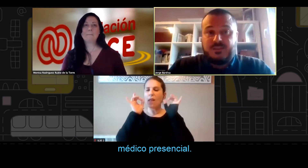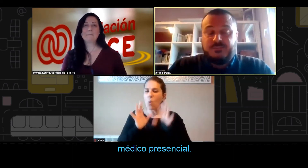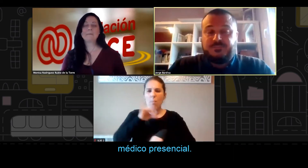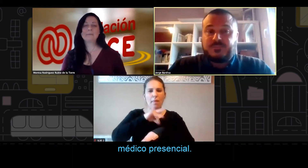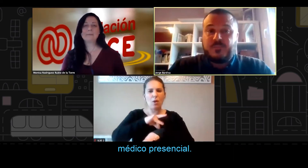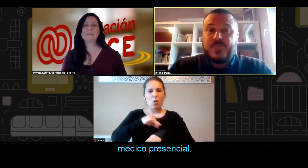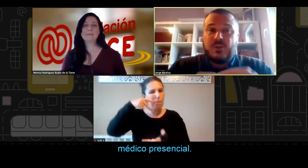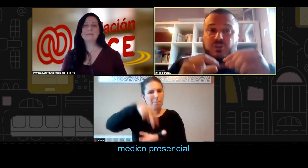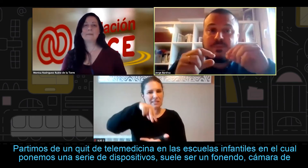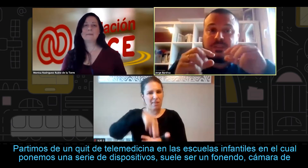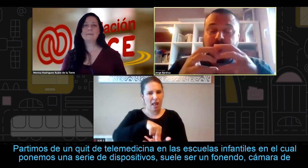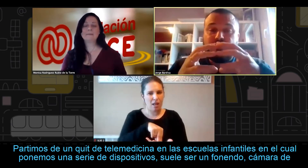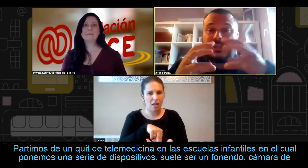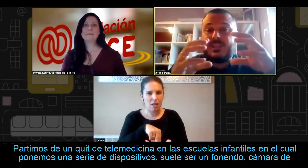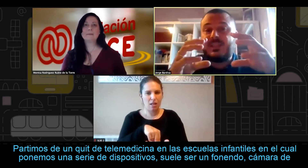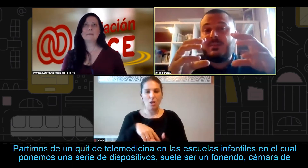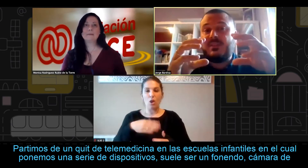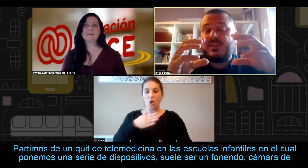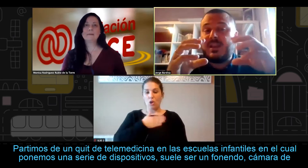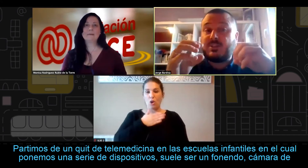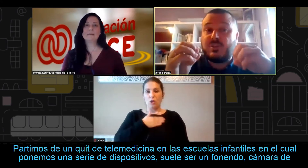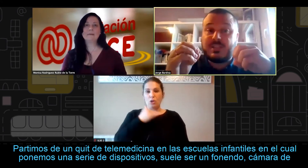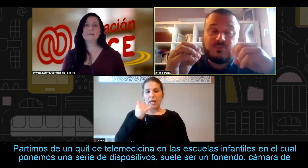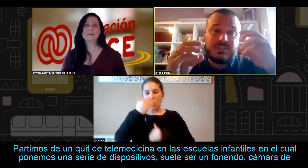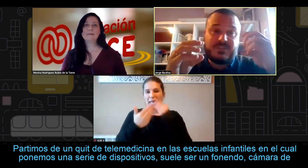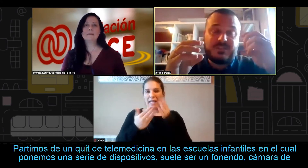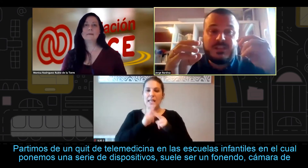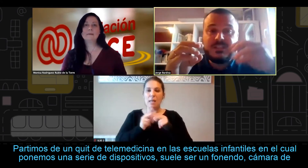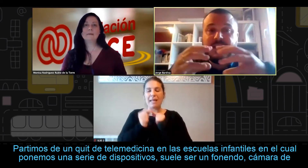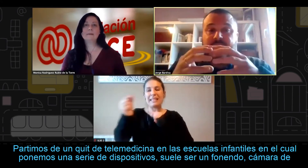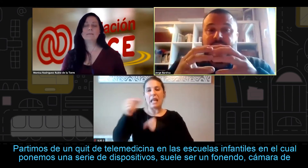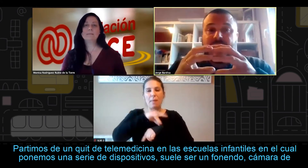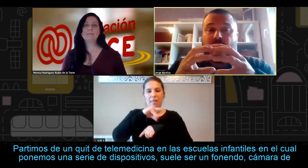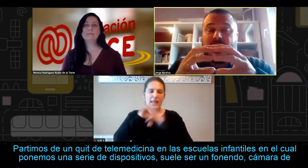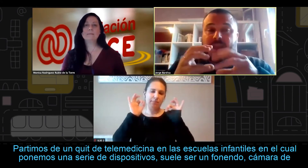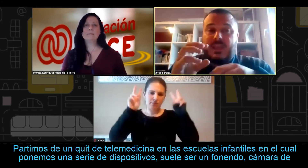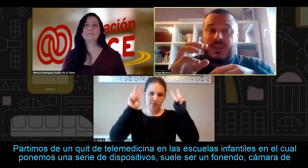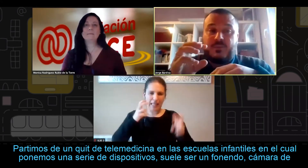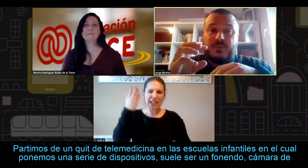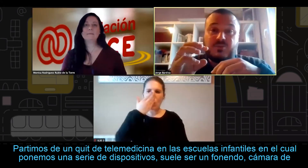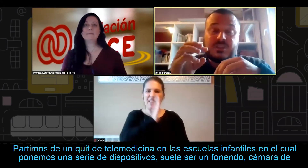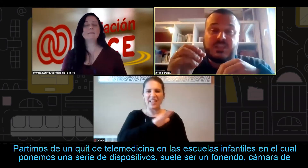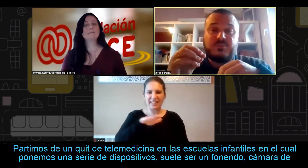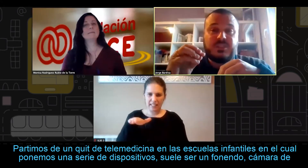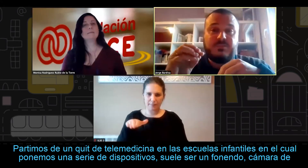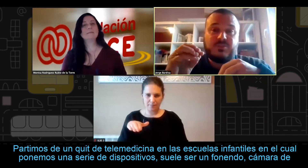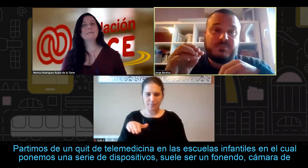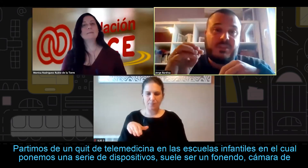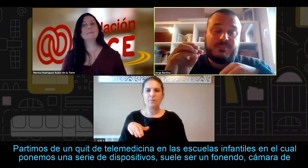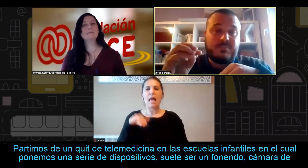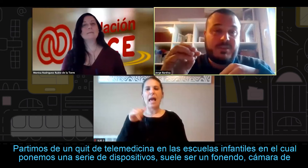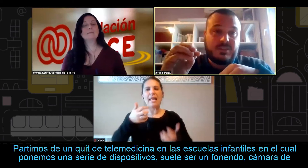presencial. Nosotros partimos de un kit de telemedicina, en el caso de las escuelas infantiles, en el cual ponemos una serie de